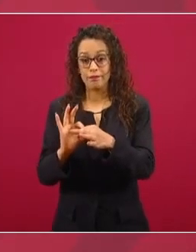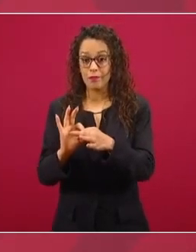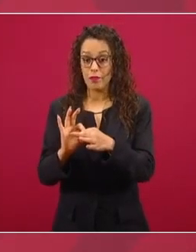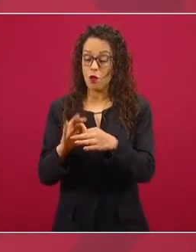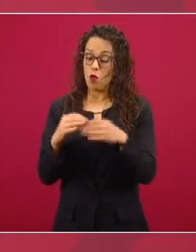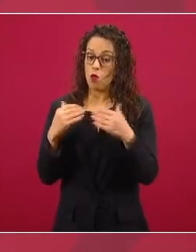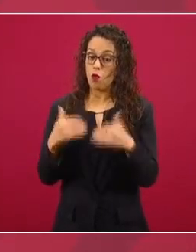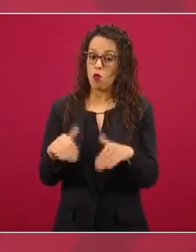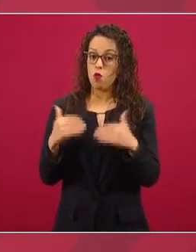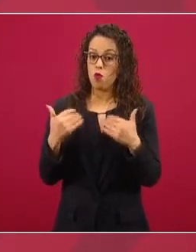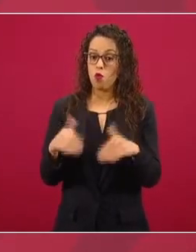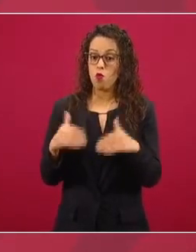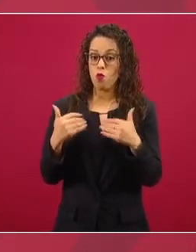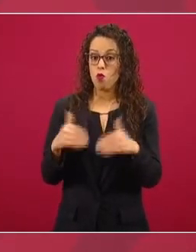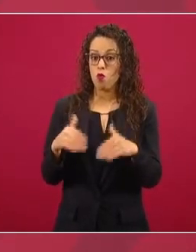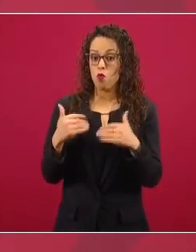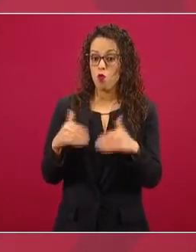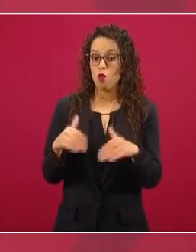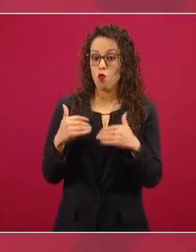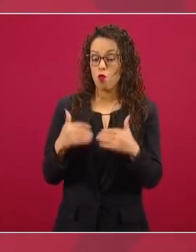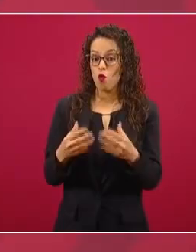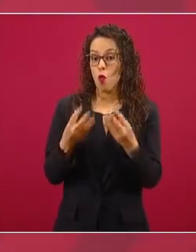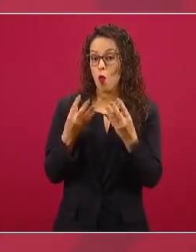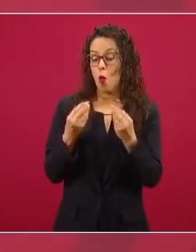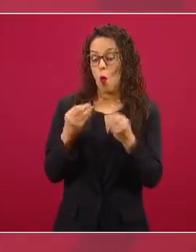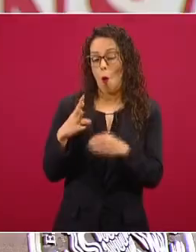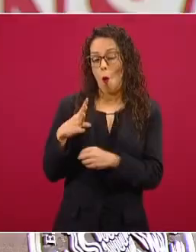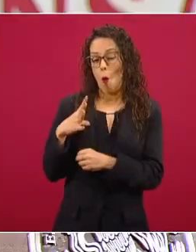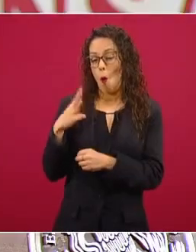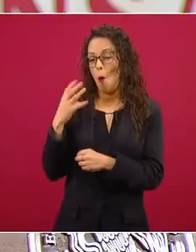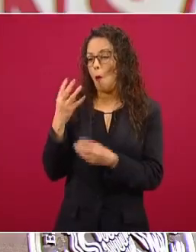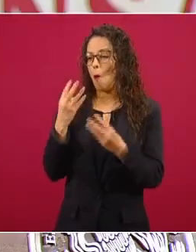Había una especie de promiscuidad.